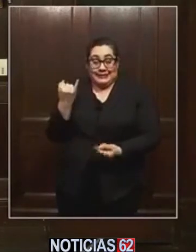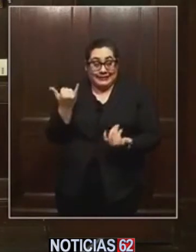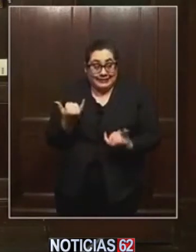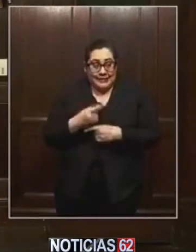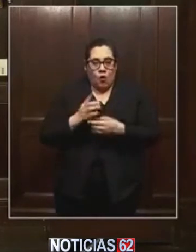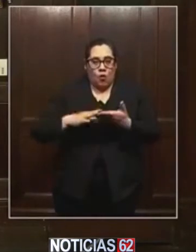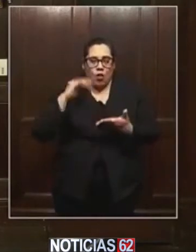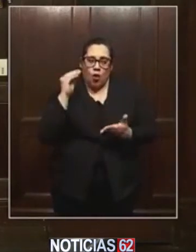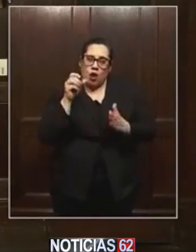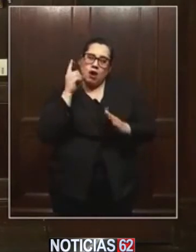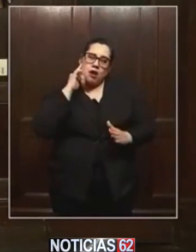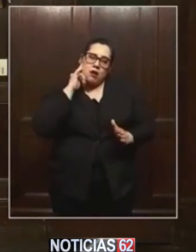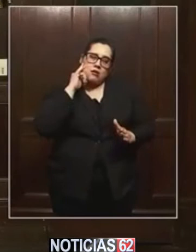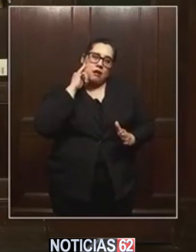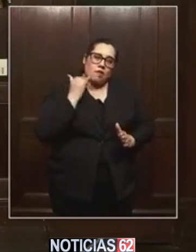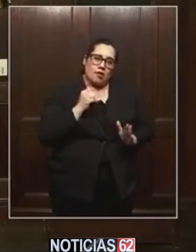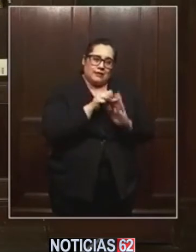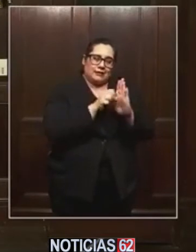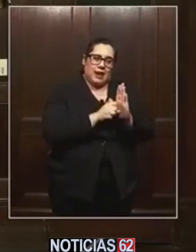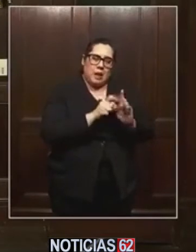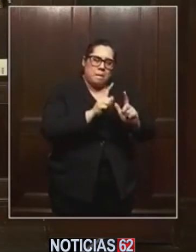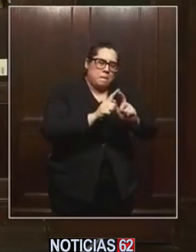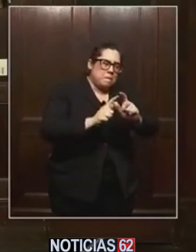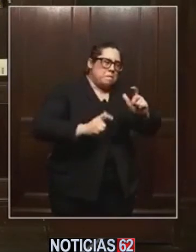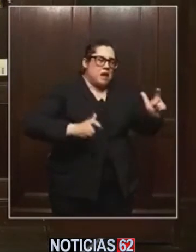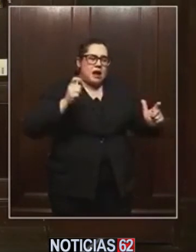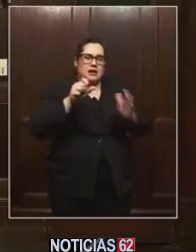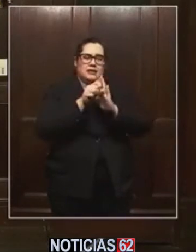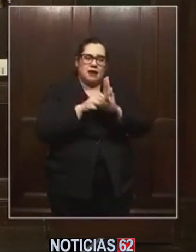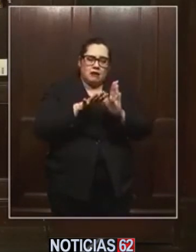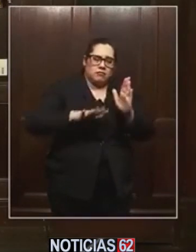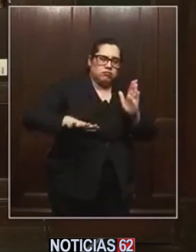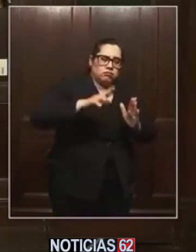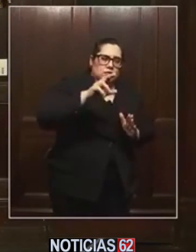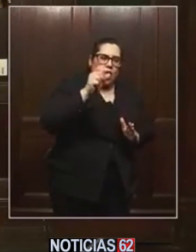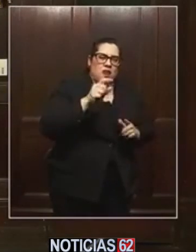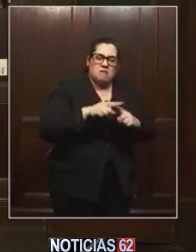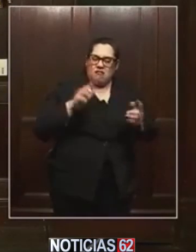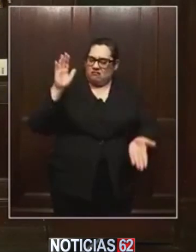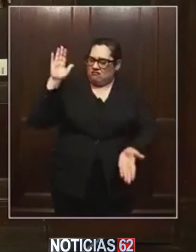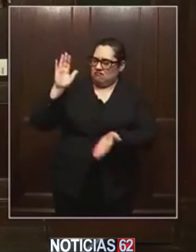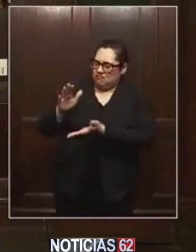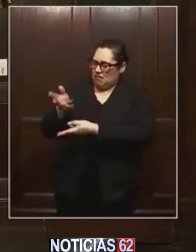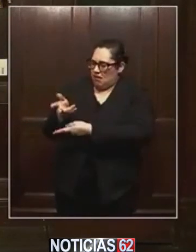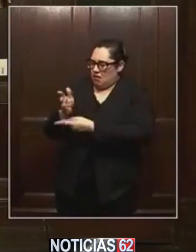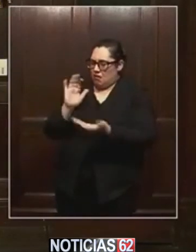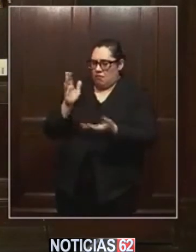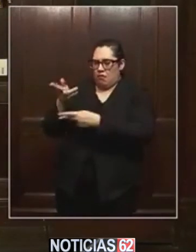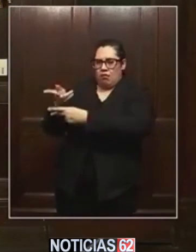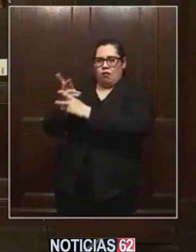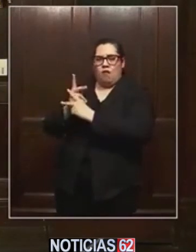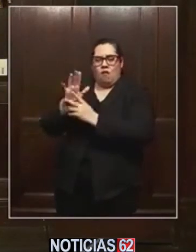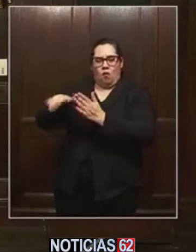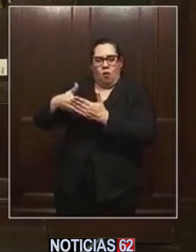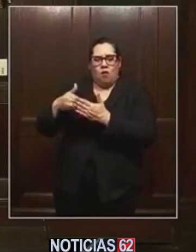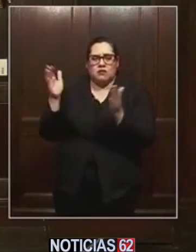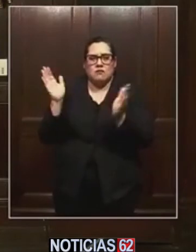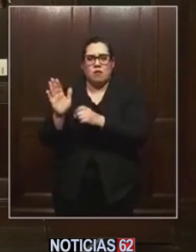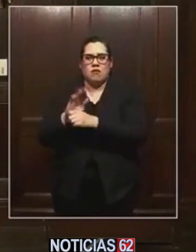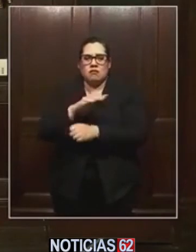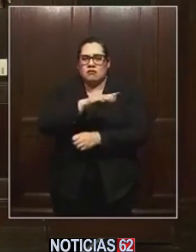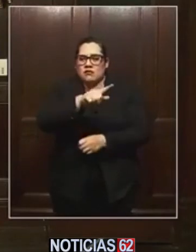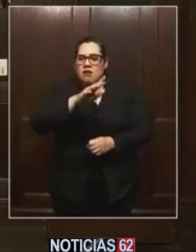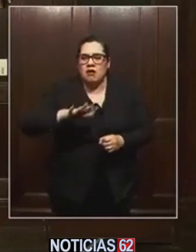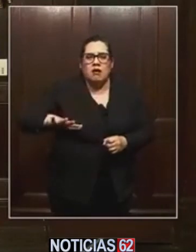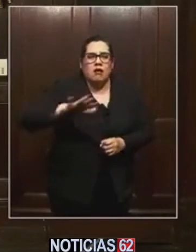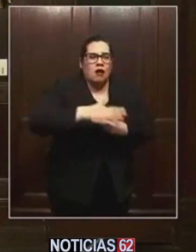más grande en el país, recibió el menor número de préstamos por cada 1,000 pequeñas empresas en el país.